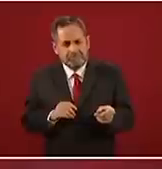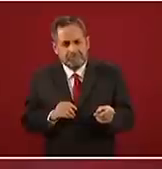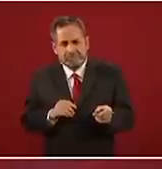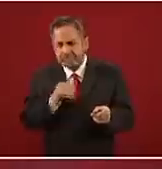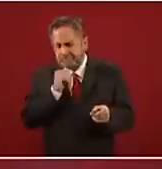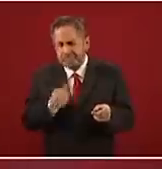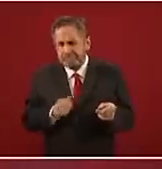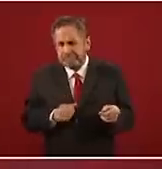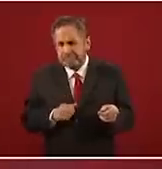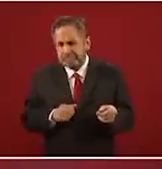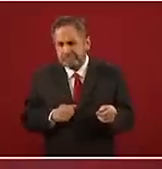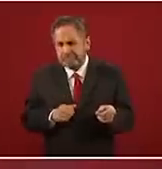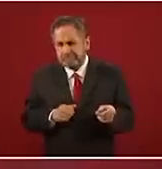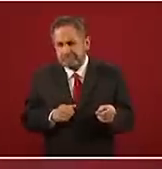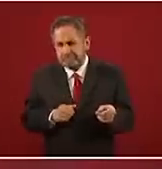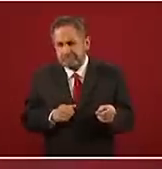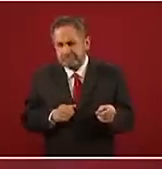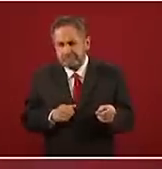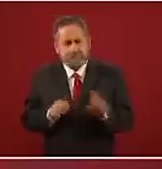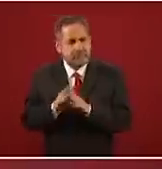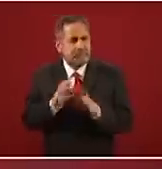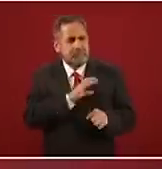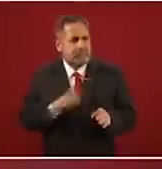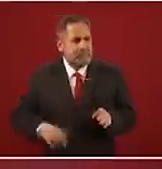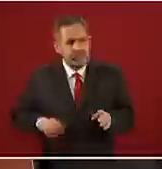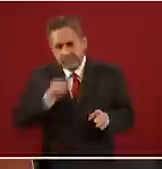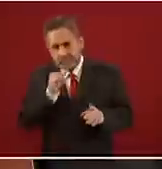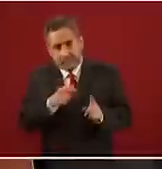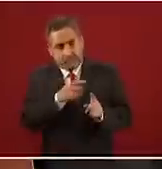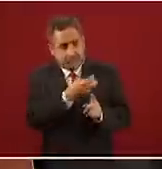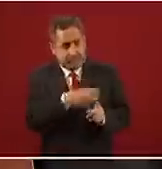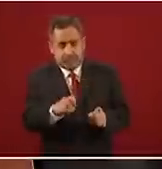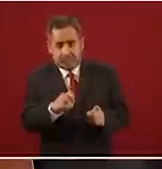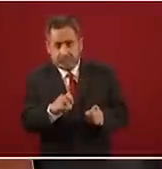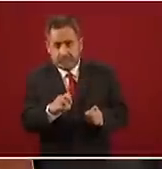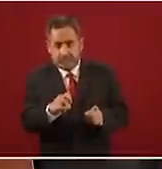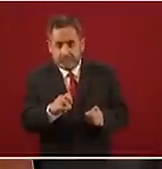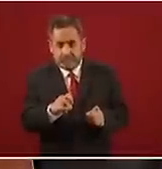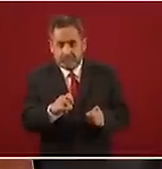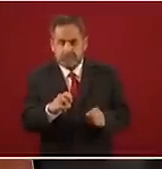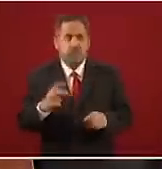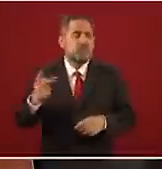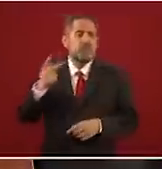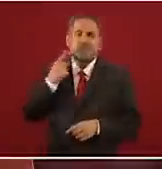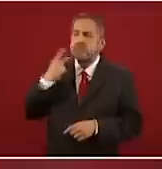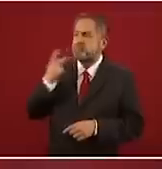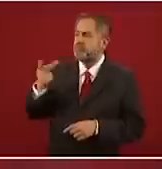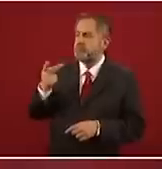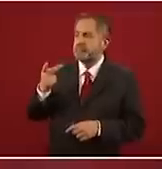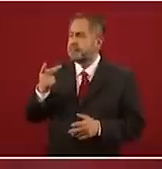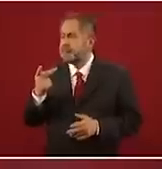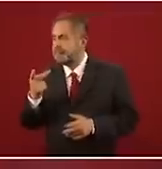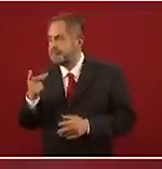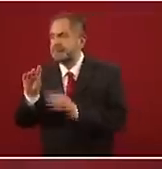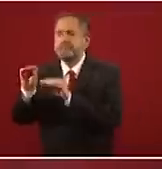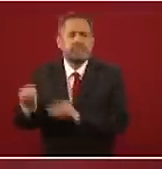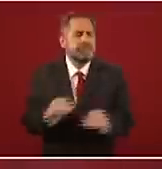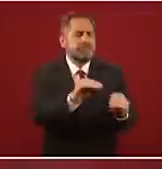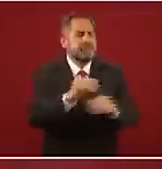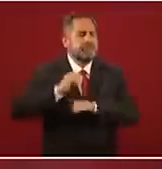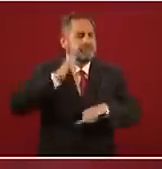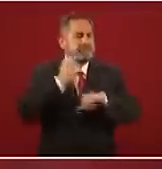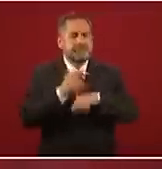salían como candidatos? Un político delegado del ISSSTE.